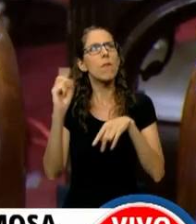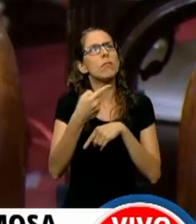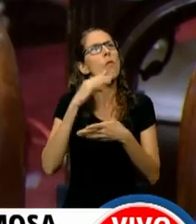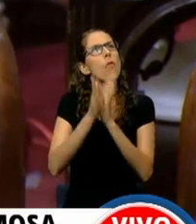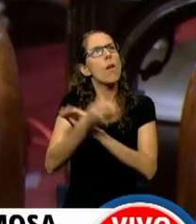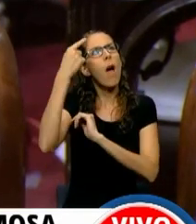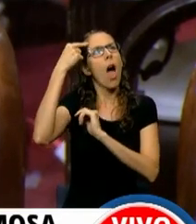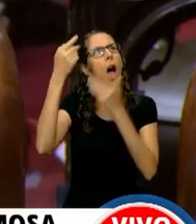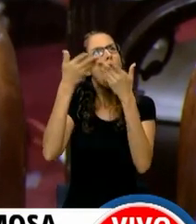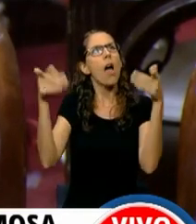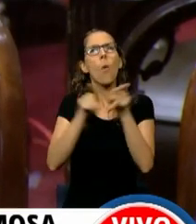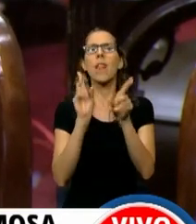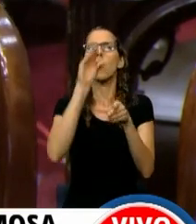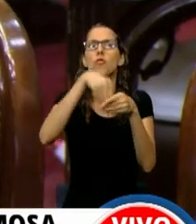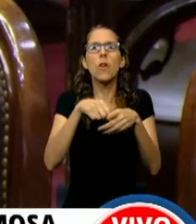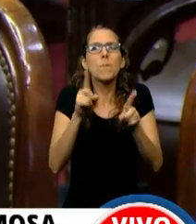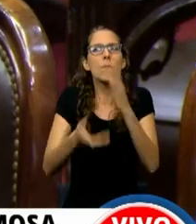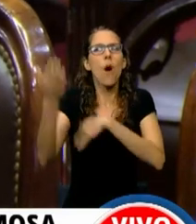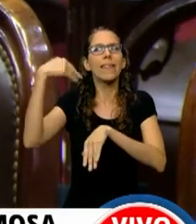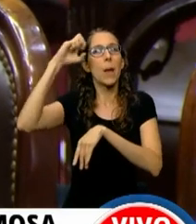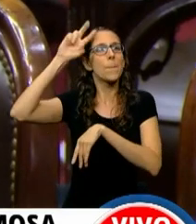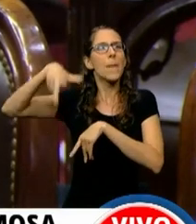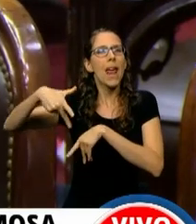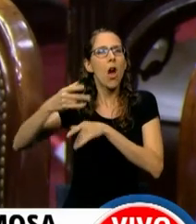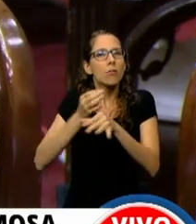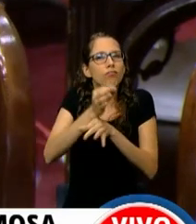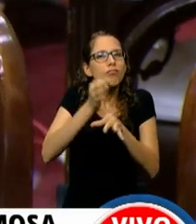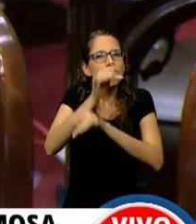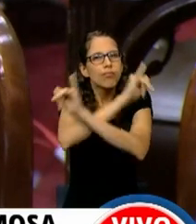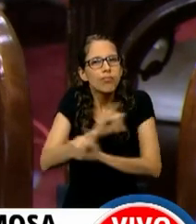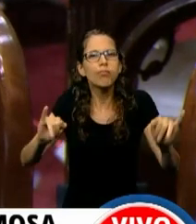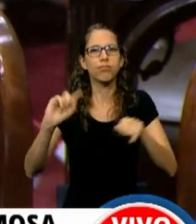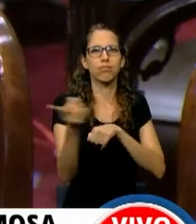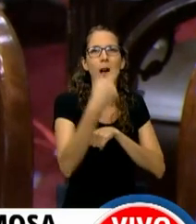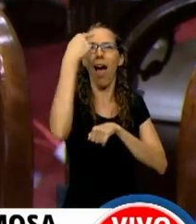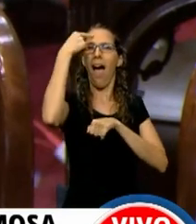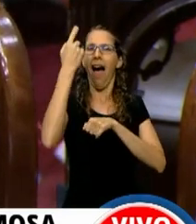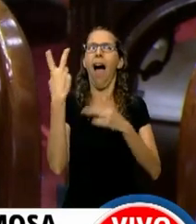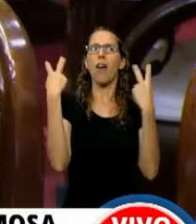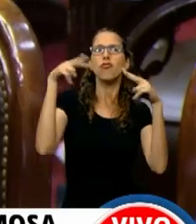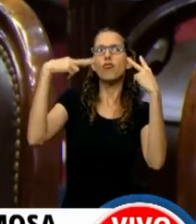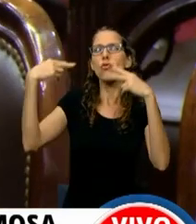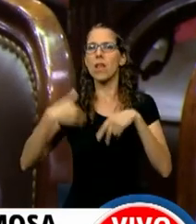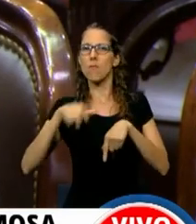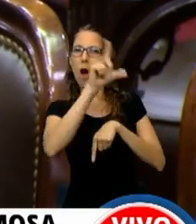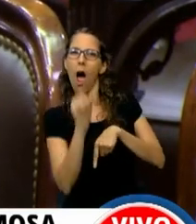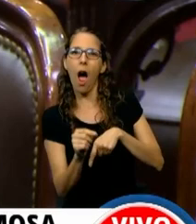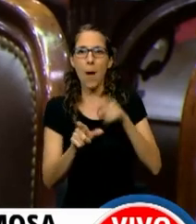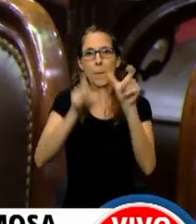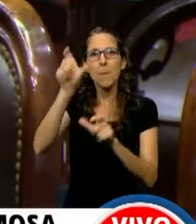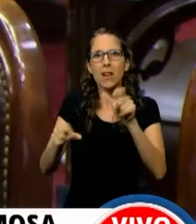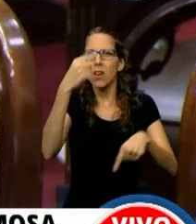inclusión, porque Perón nos enseñó que a través del turismo social era una oportunidad de que muchos sectores populares pudieran también